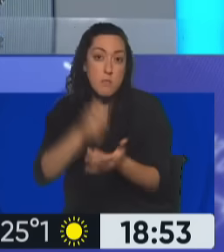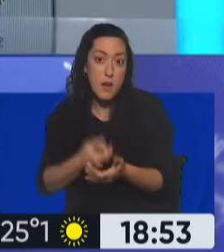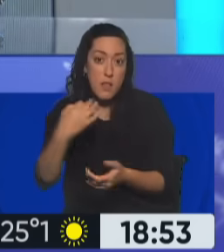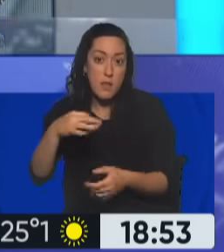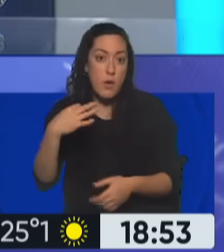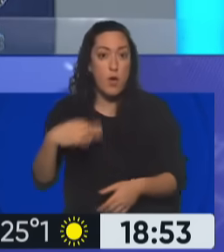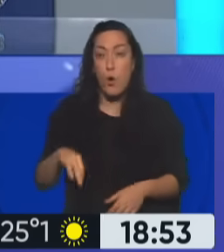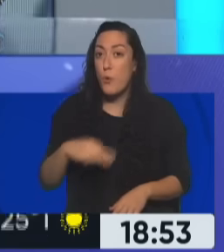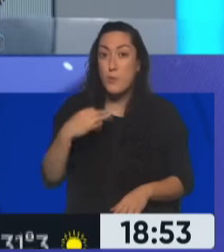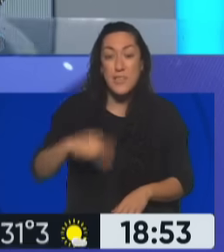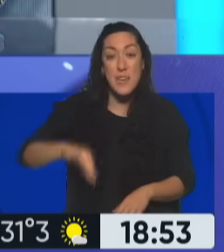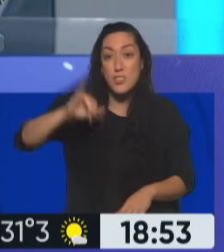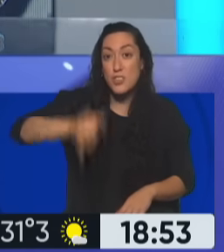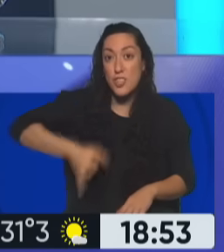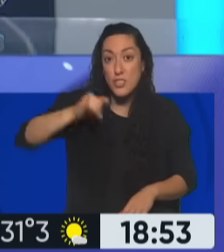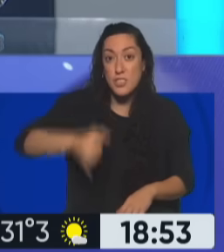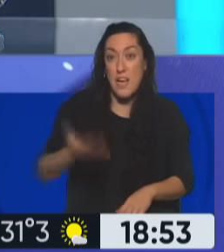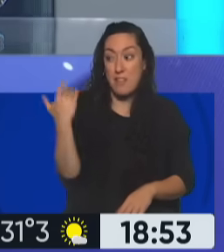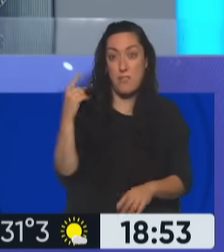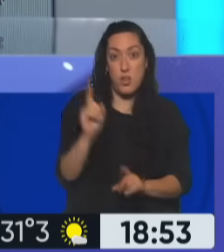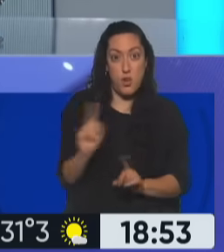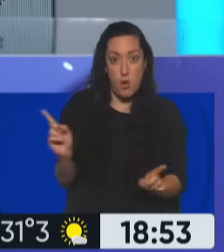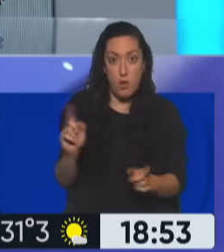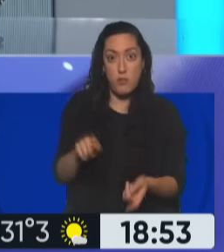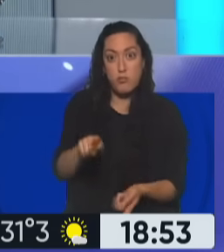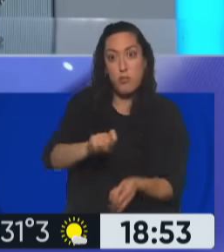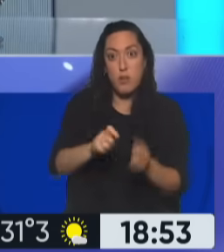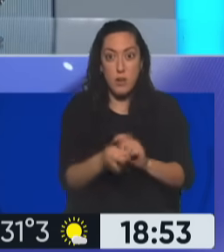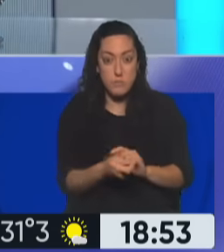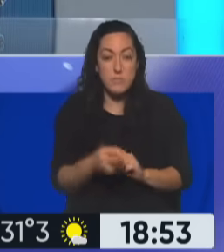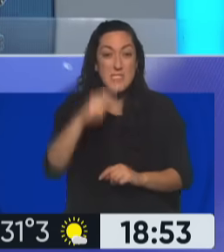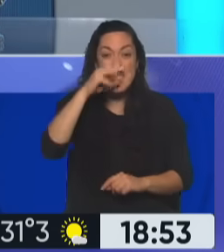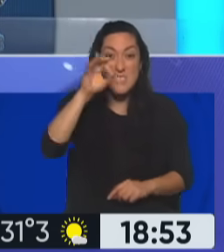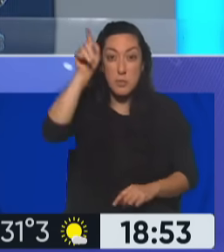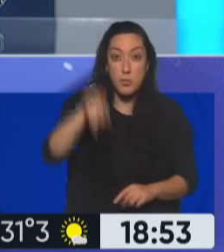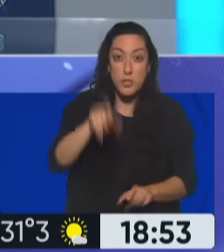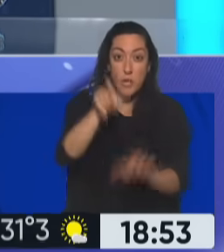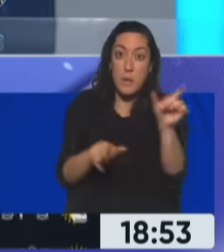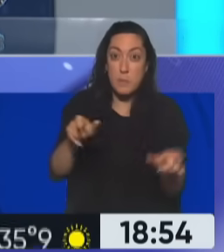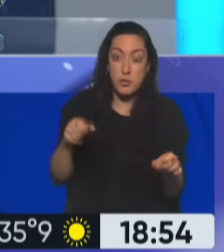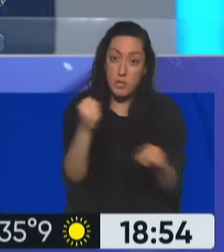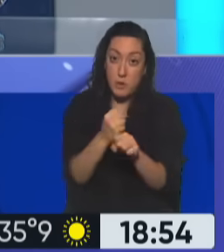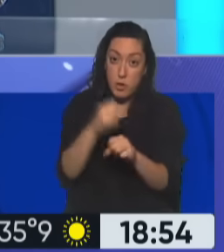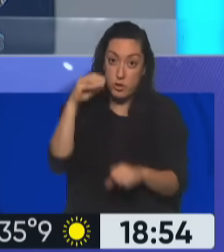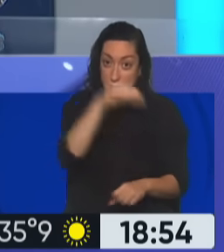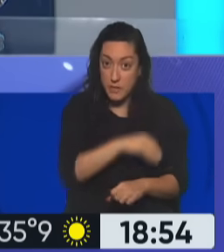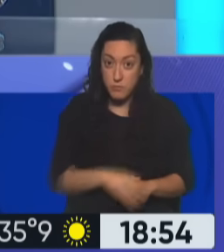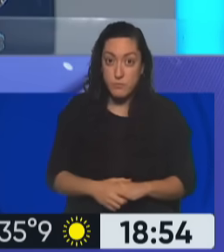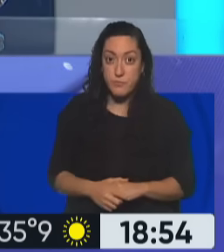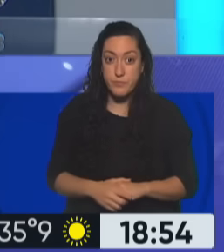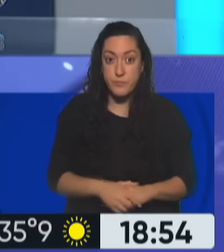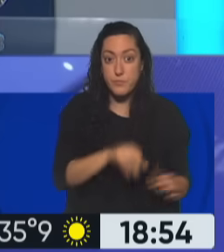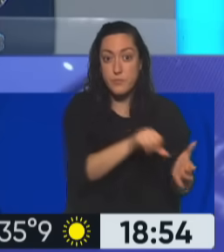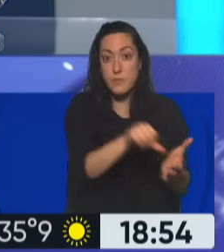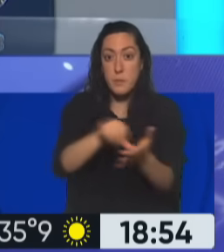una obligación, que hasta ese momento no lo era. Es un país que tiene una informalidad de más del 70%. Entonces, y esto suele pasar en todos los países con